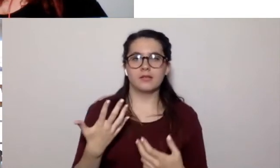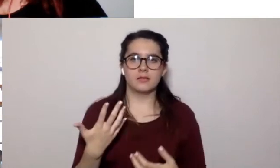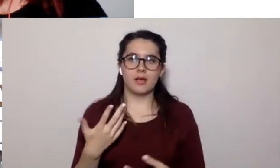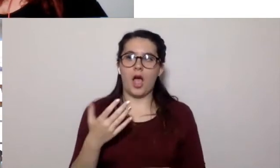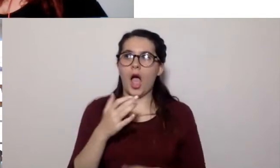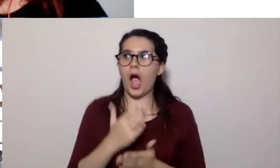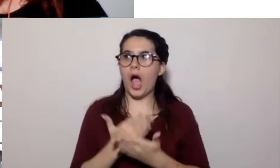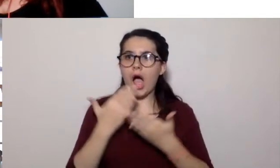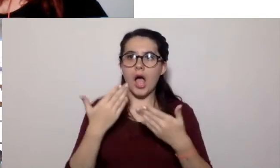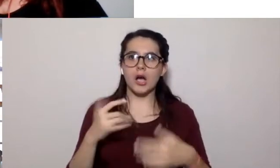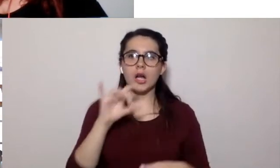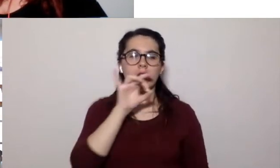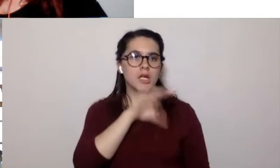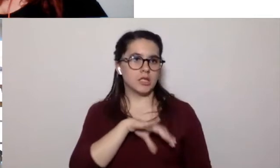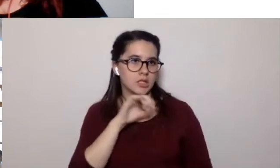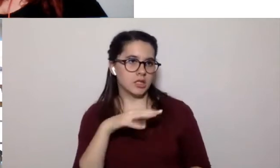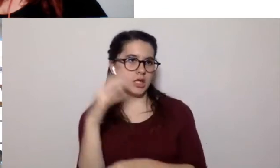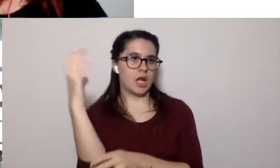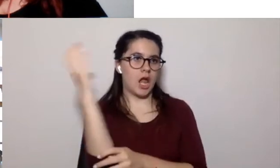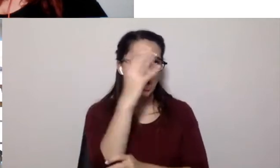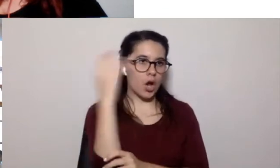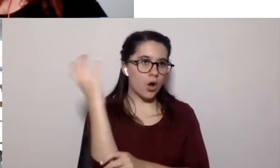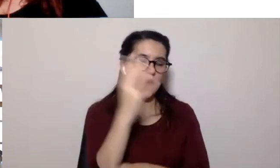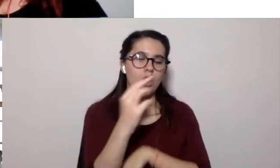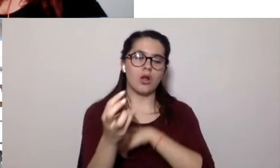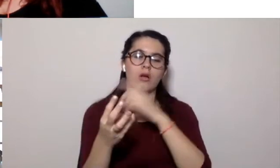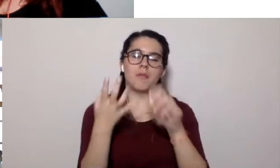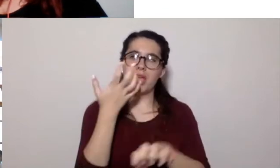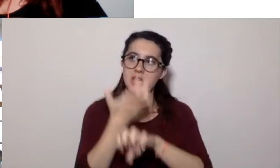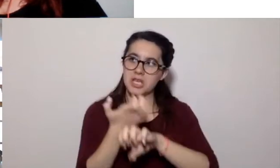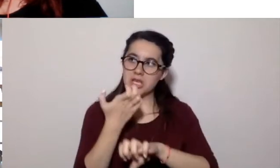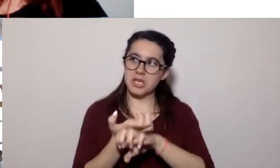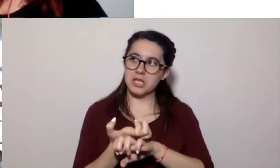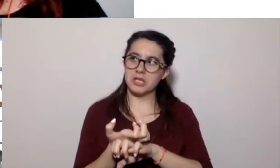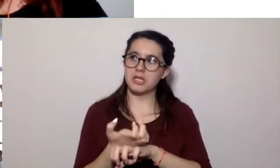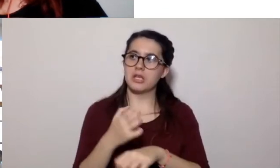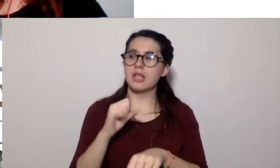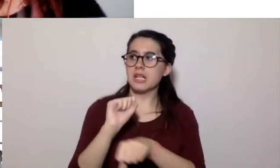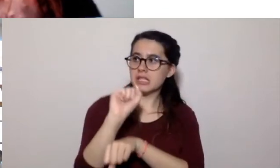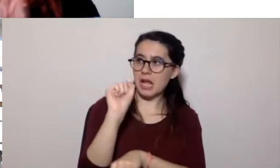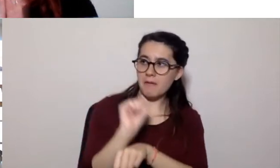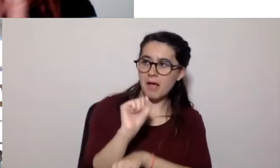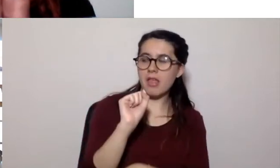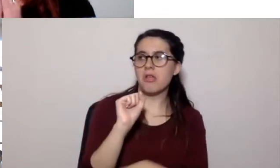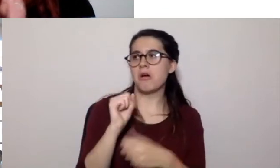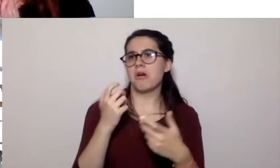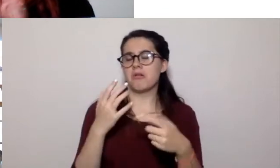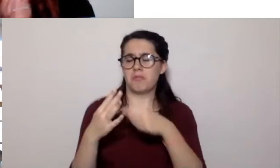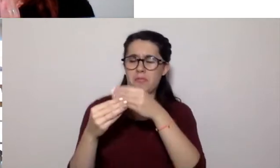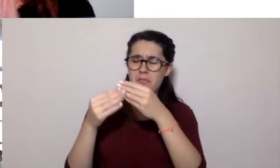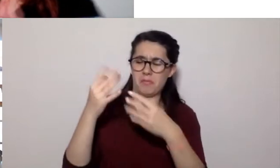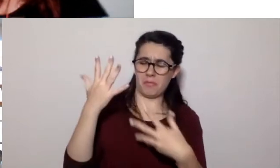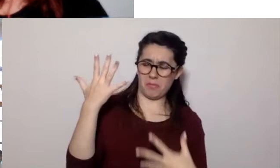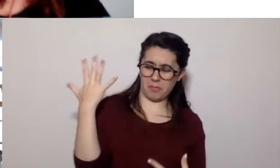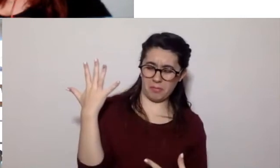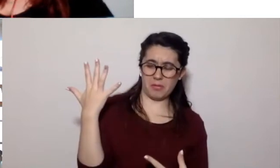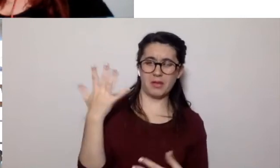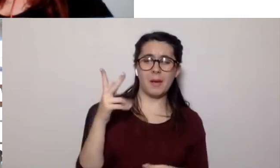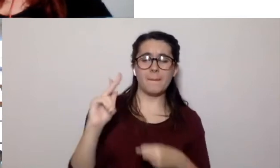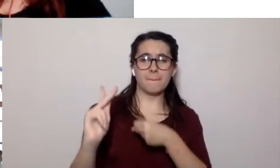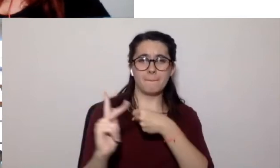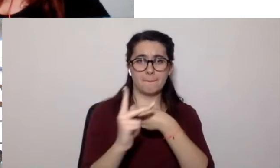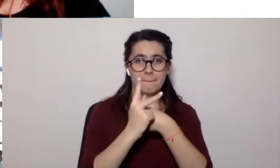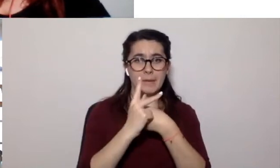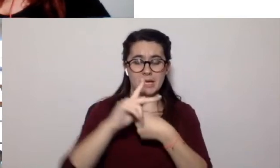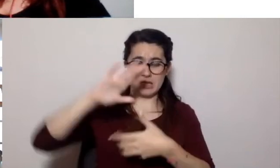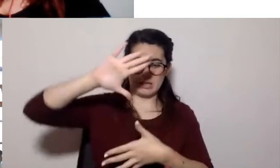de Guatemala, de Colombia, de Estados Unidos, de El Salvador, gente de muchísimos países que se han